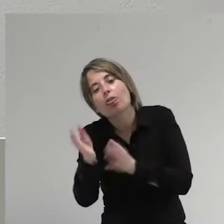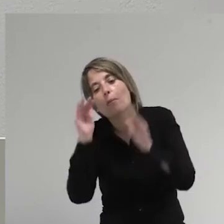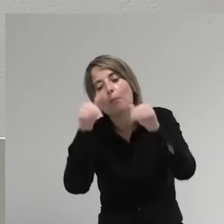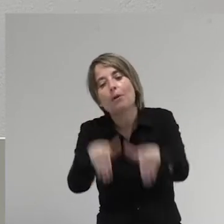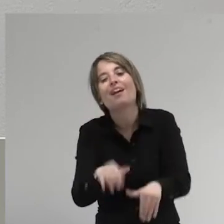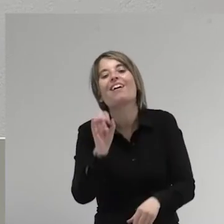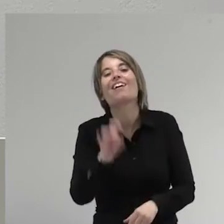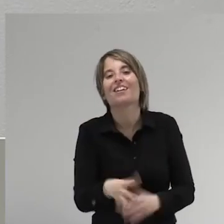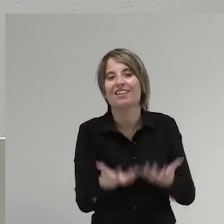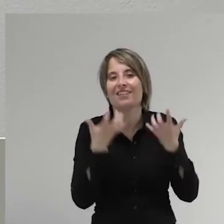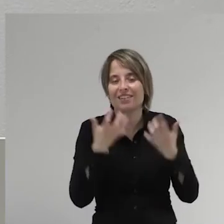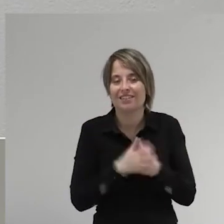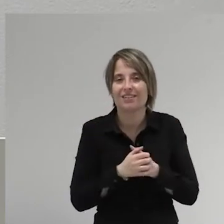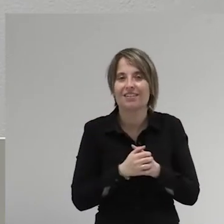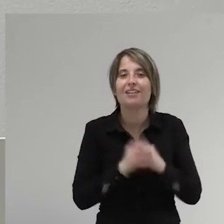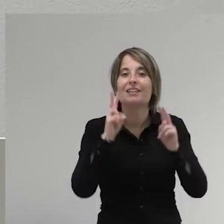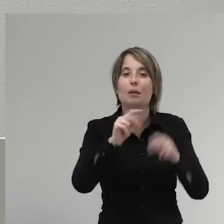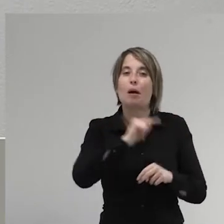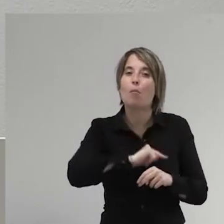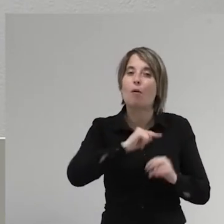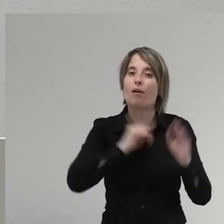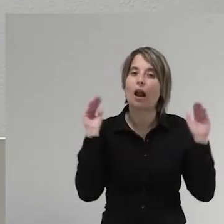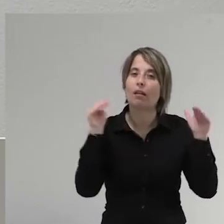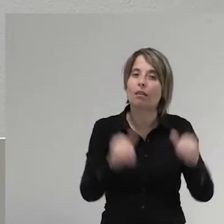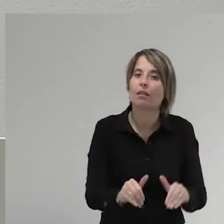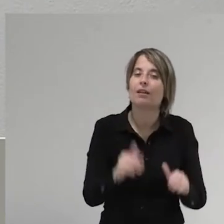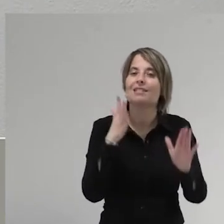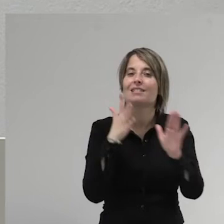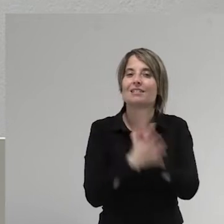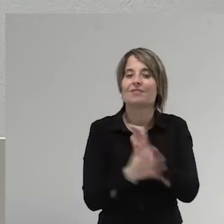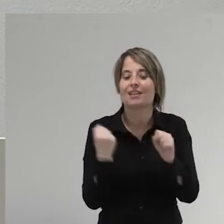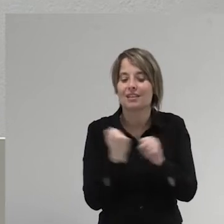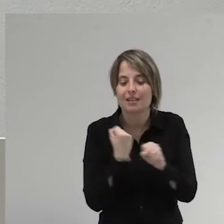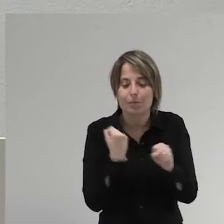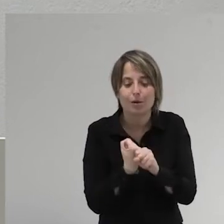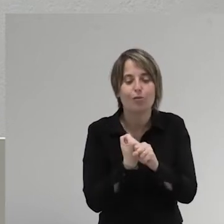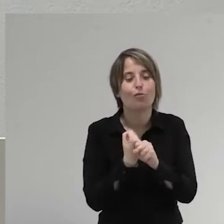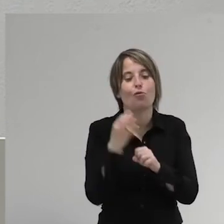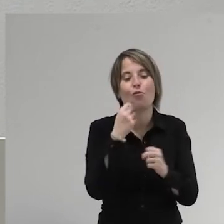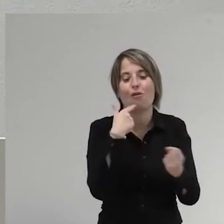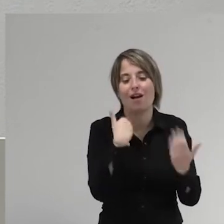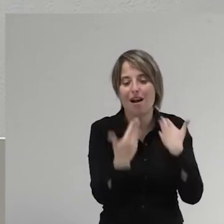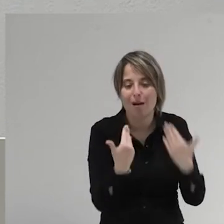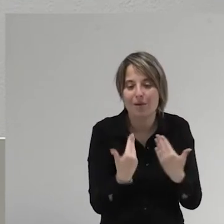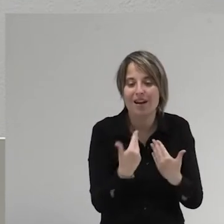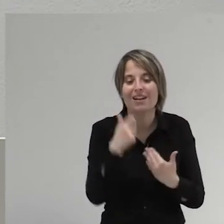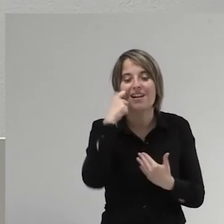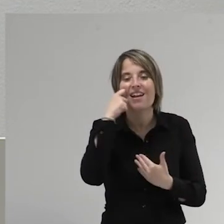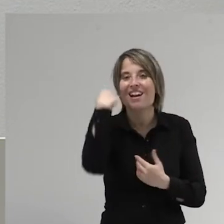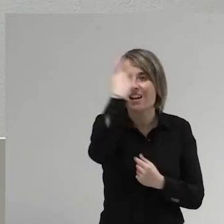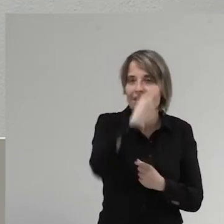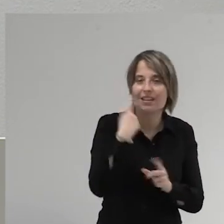cuando hablo de la deriva moral, precisamente hablo de esa idea de trabajar o tratar o hablar del racismo en